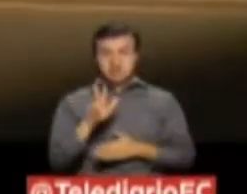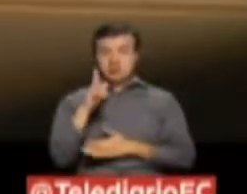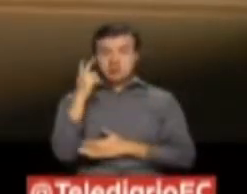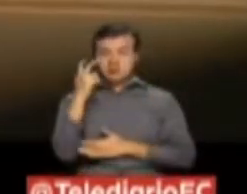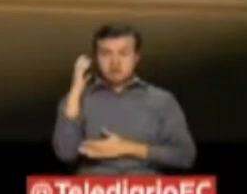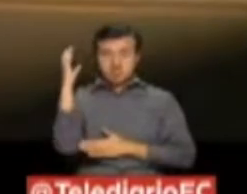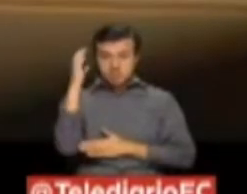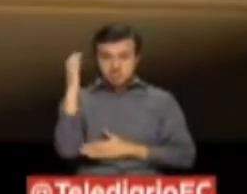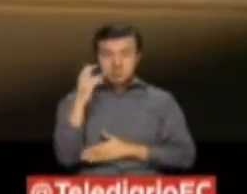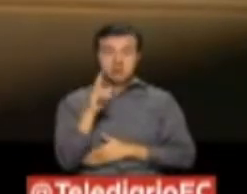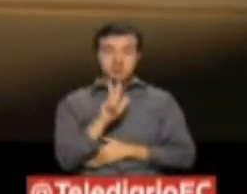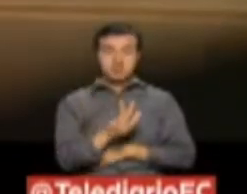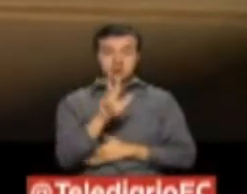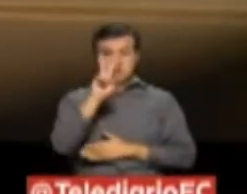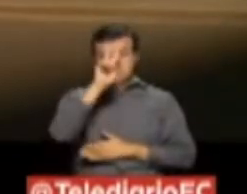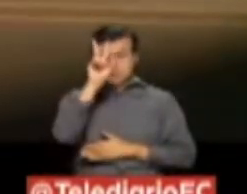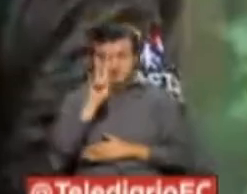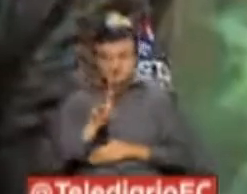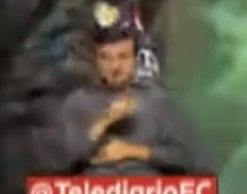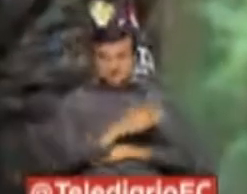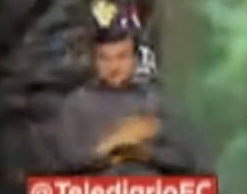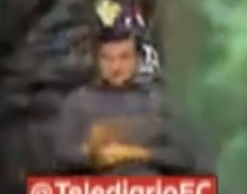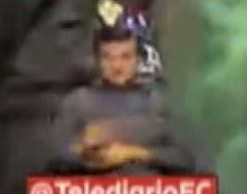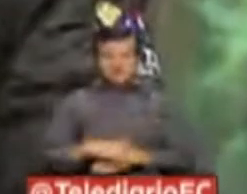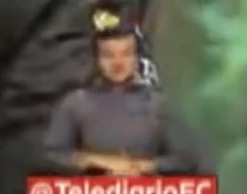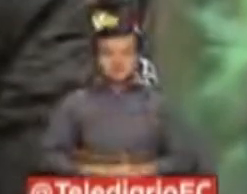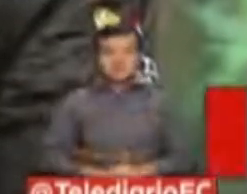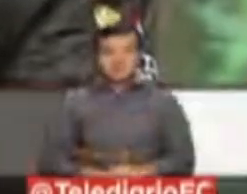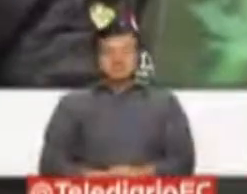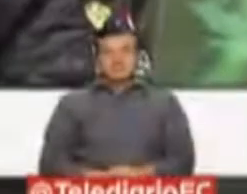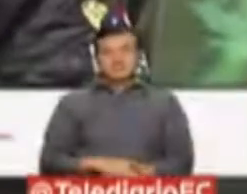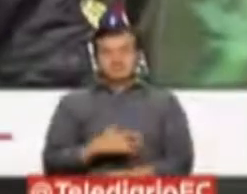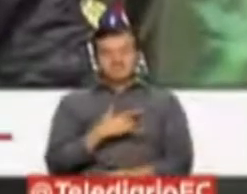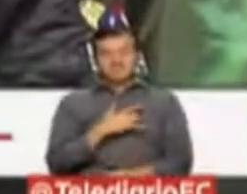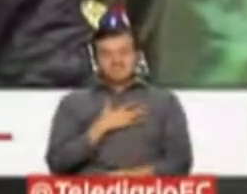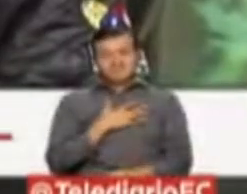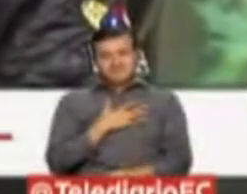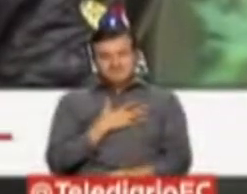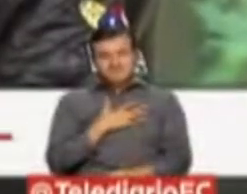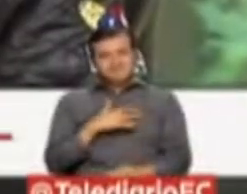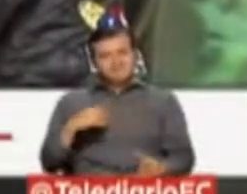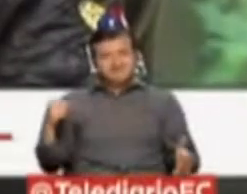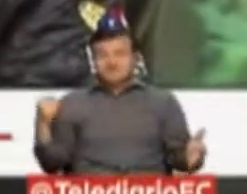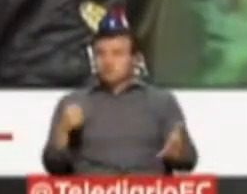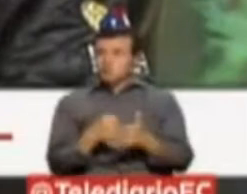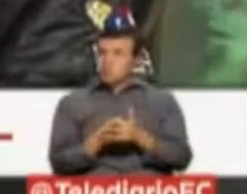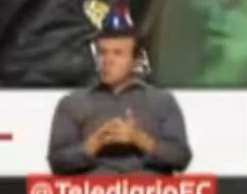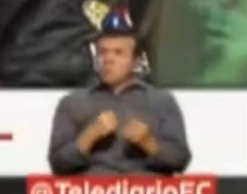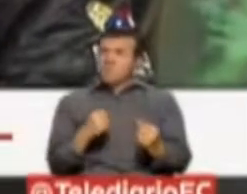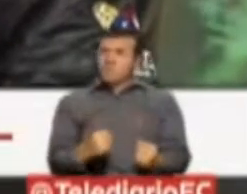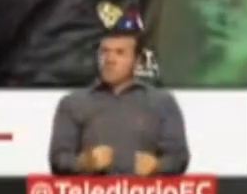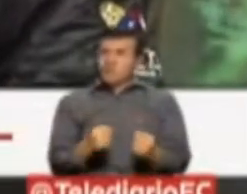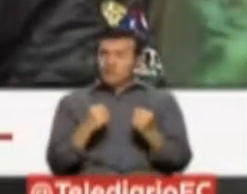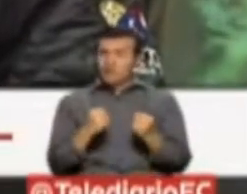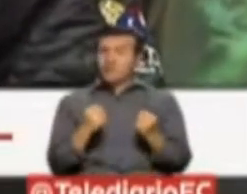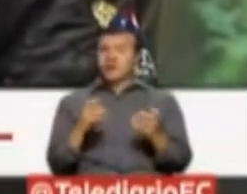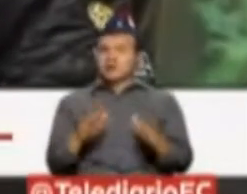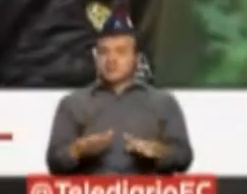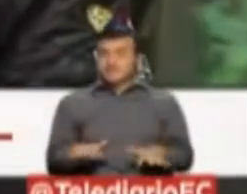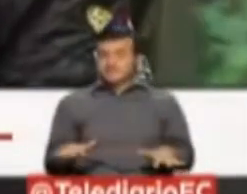colombianos y 3 venezolanos un terrible accidente de tránsito